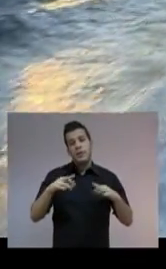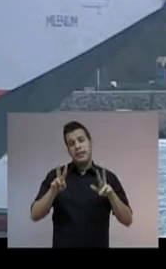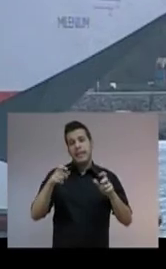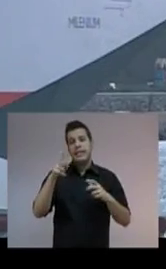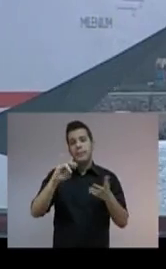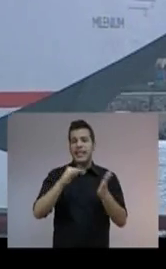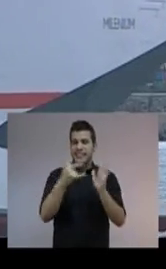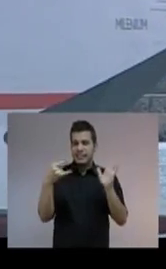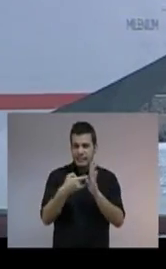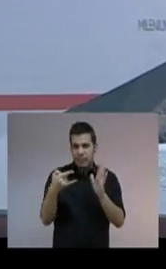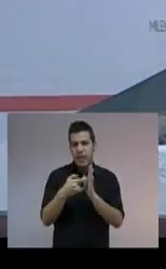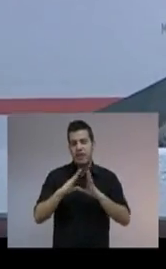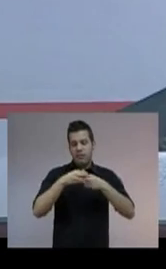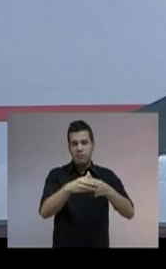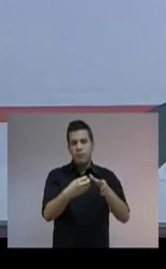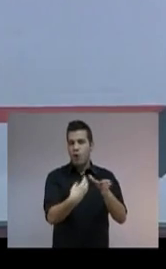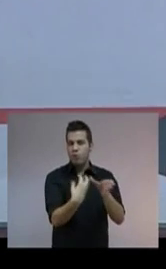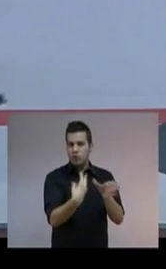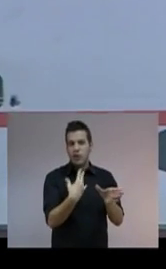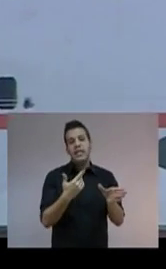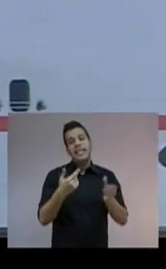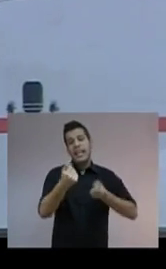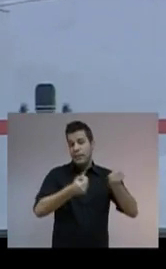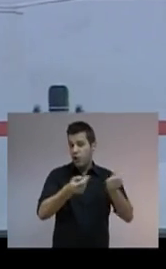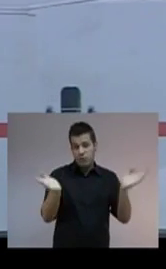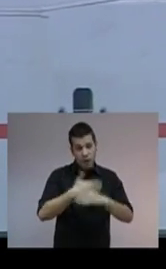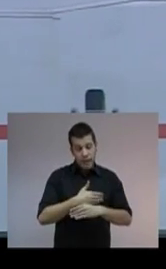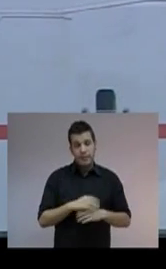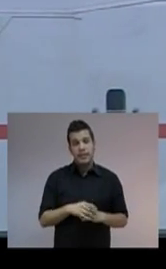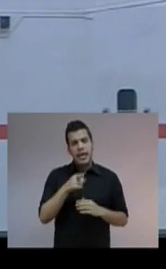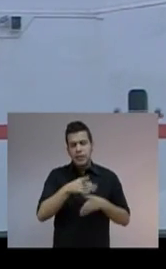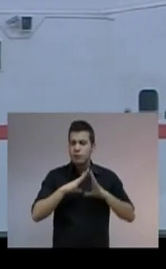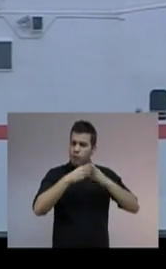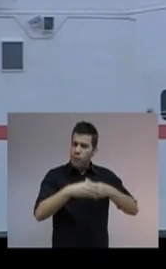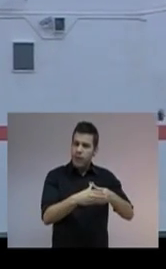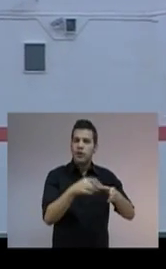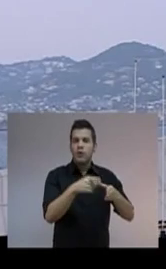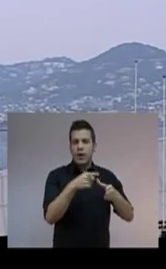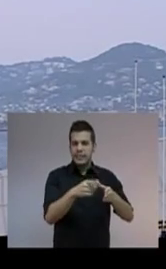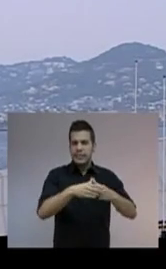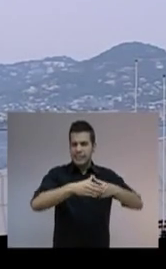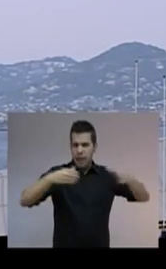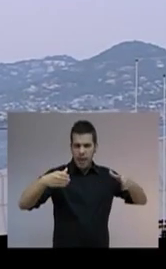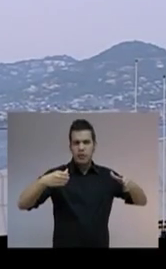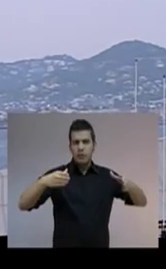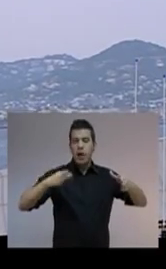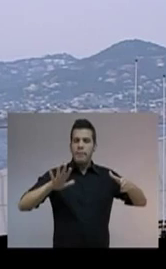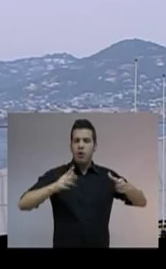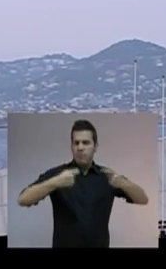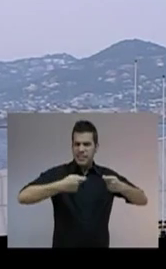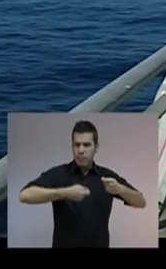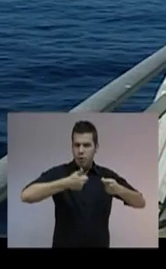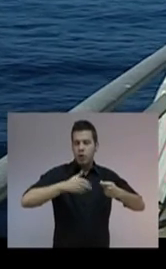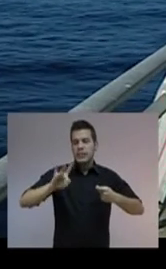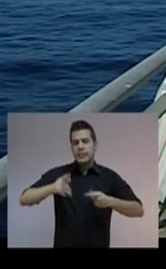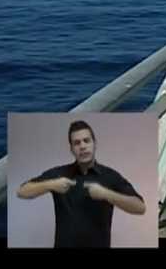propulsión y que carecemos de timones, ¿no? Es un barco que, como me comentabas antes, por el tamaño que tiene, pesa bastante poco. Pesa muy